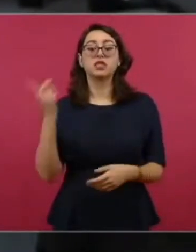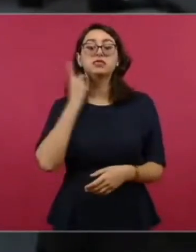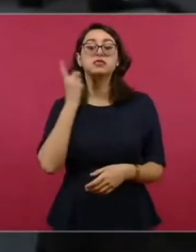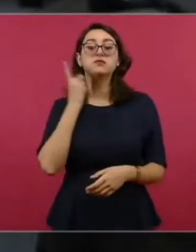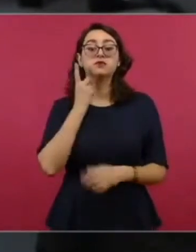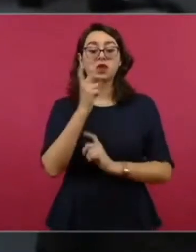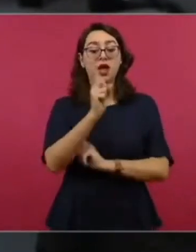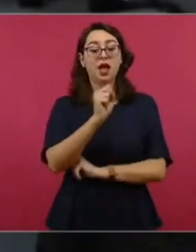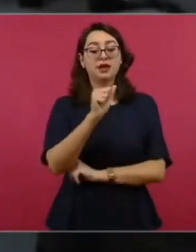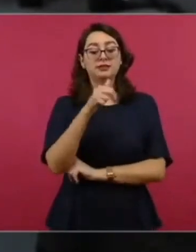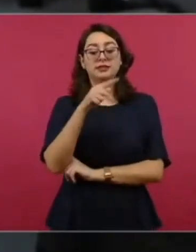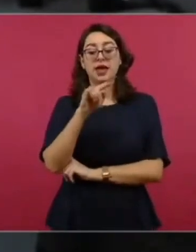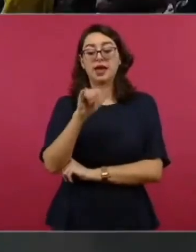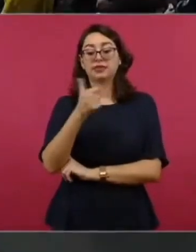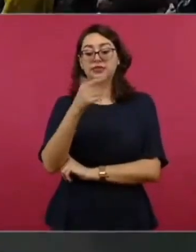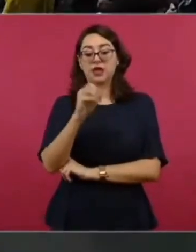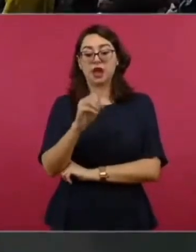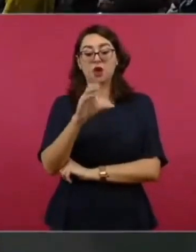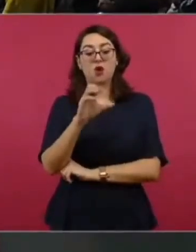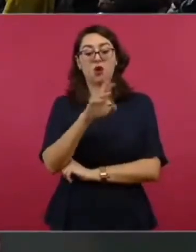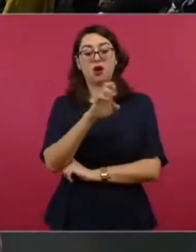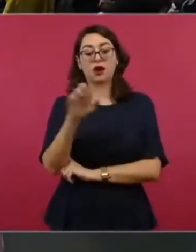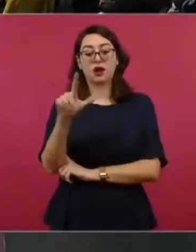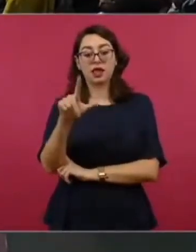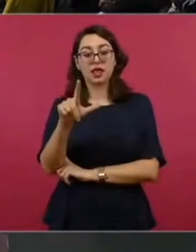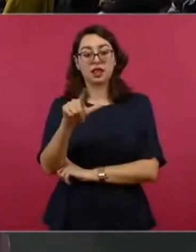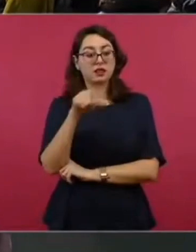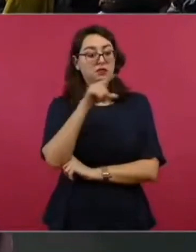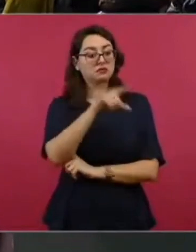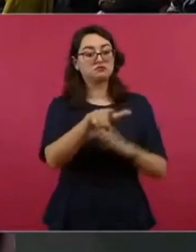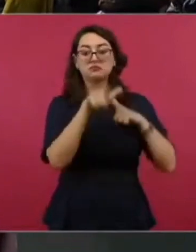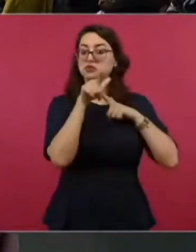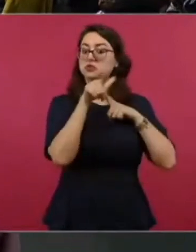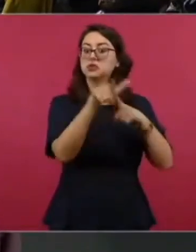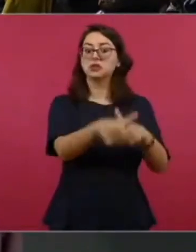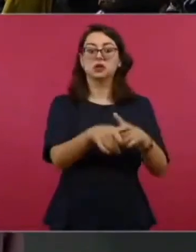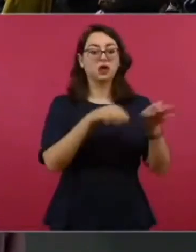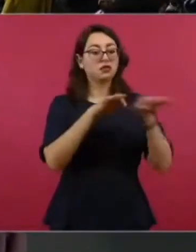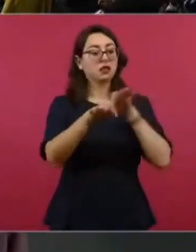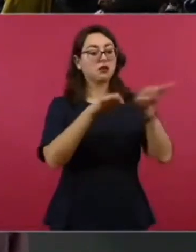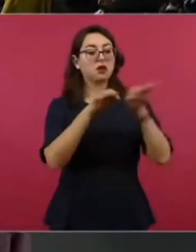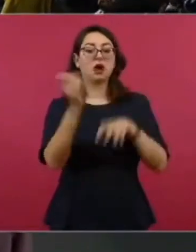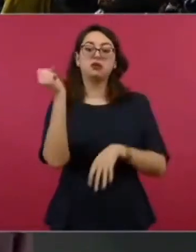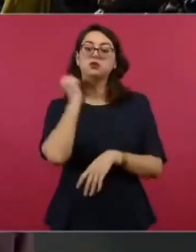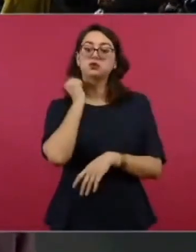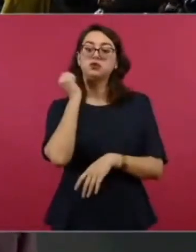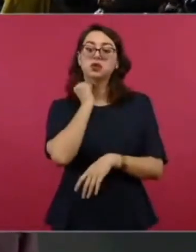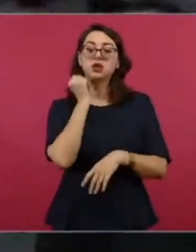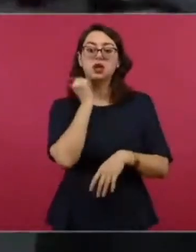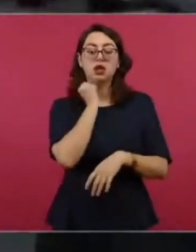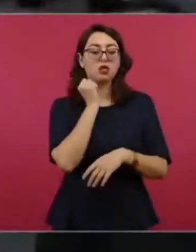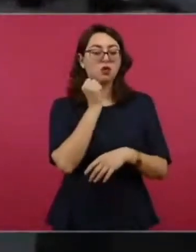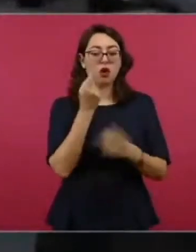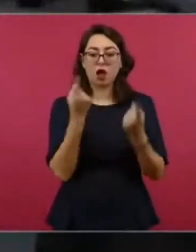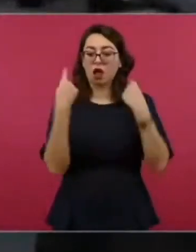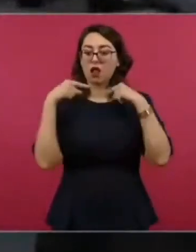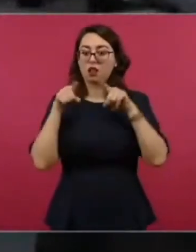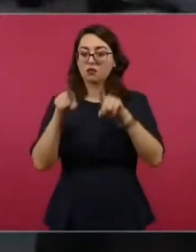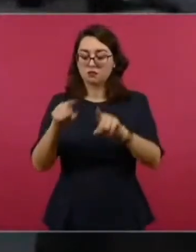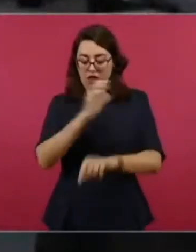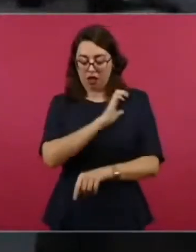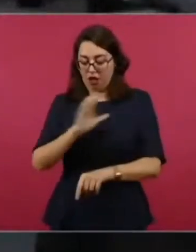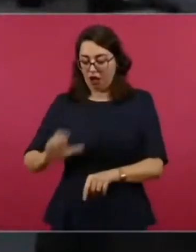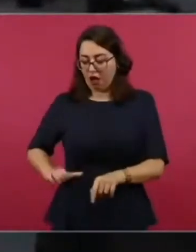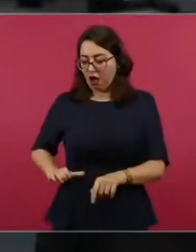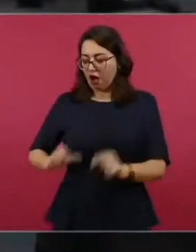se niega a renunciar a su cargo como presidente de la Cámara de Diputados para continuar o